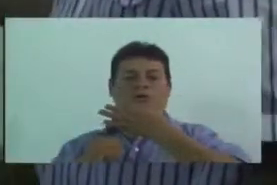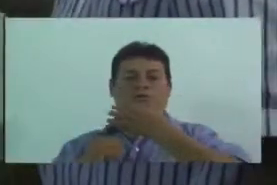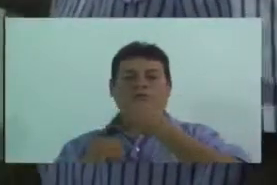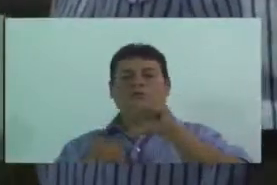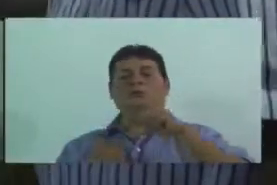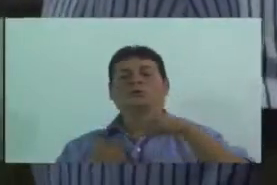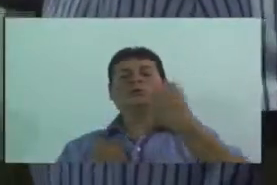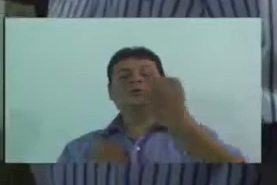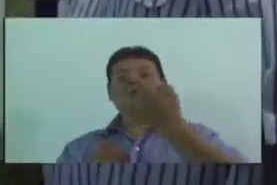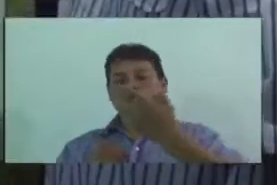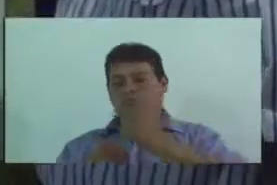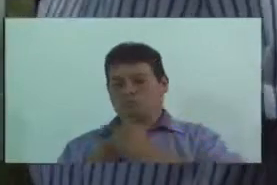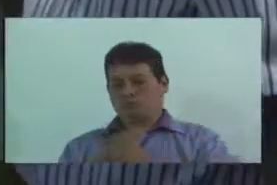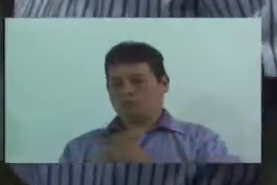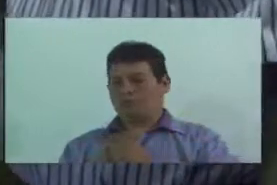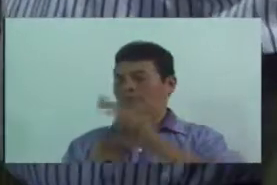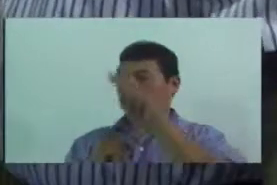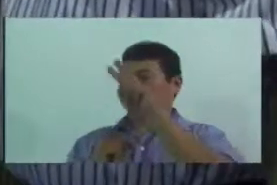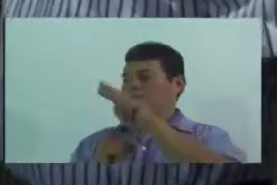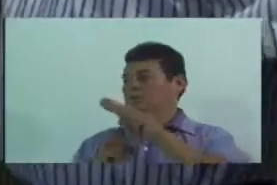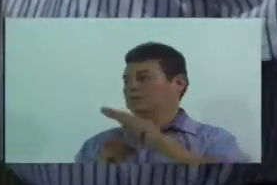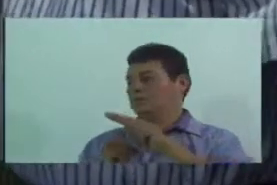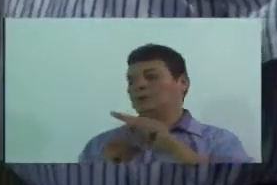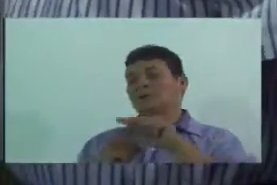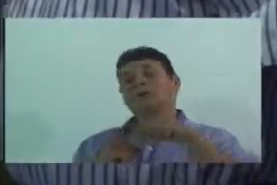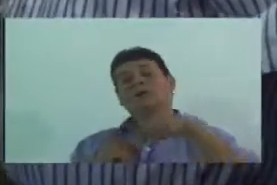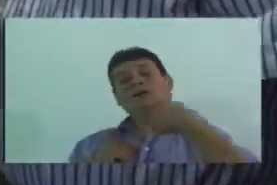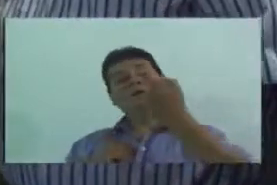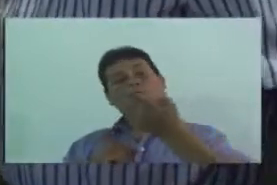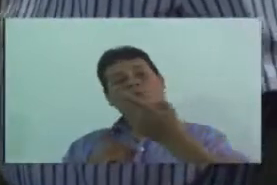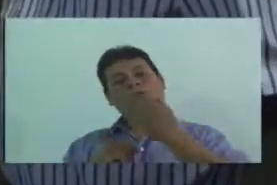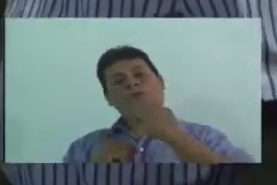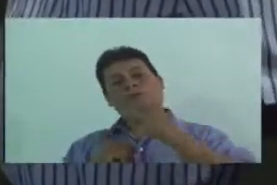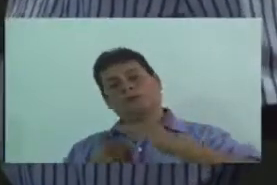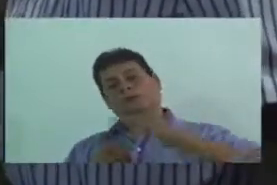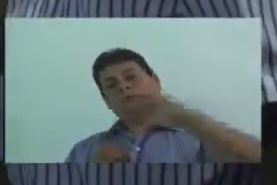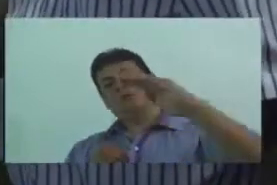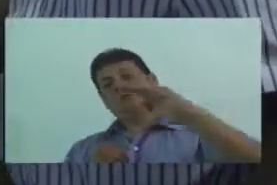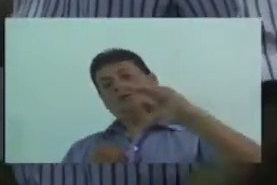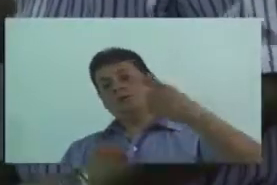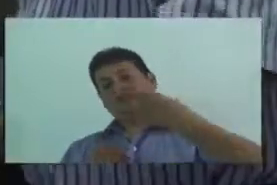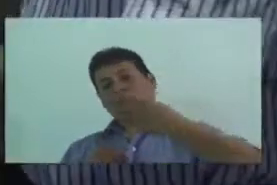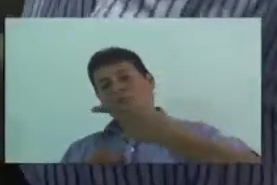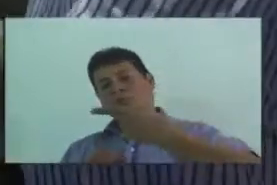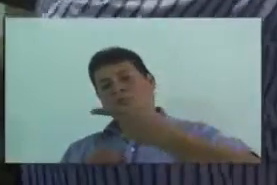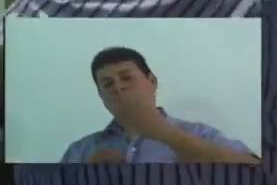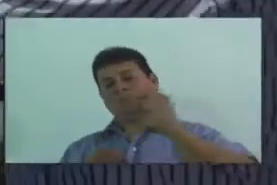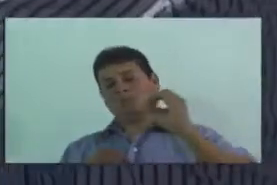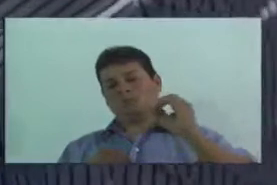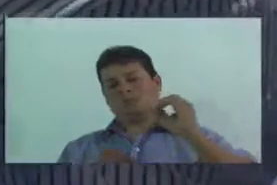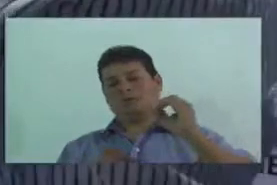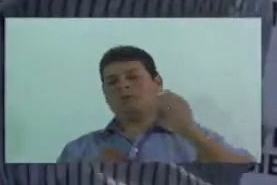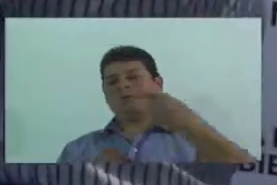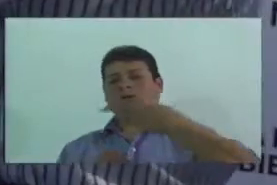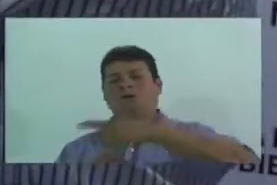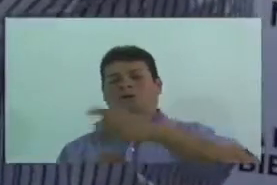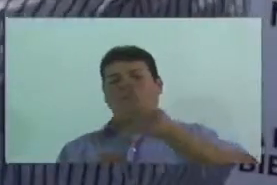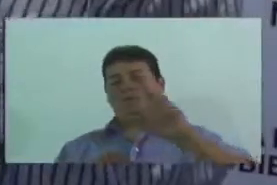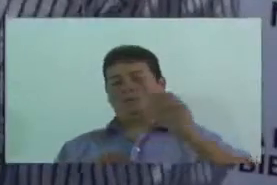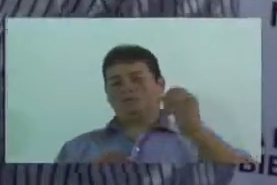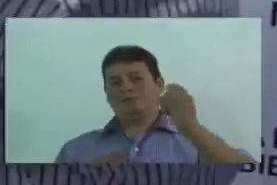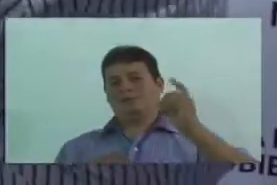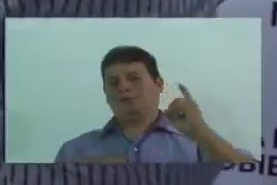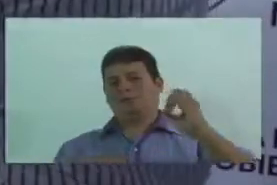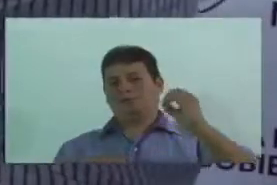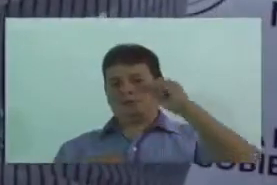ángulo obtuso. ¿Por qué? Porque su abertura es mayor que 90 grados. ¿Cómo vamos a sumar? Muy bien, no